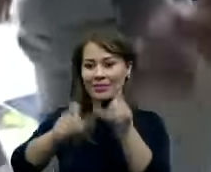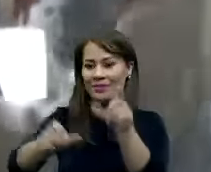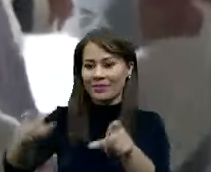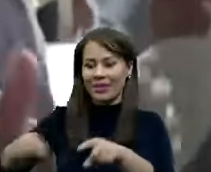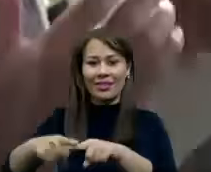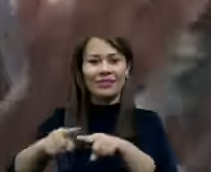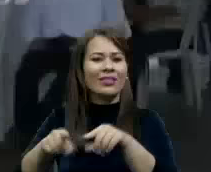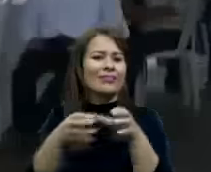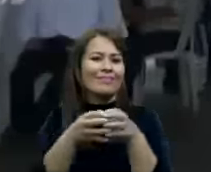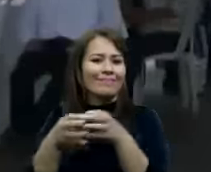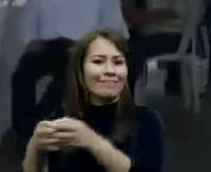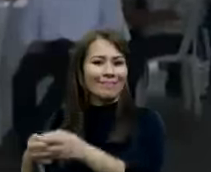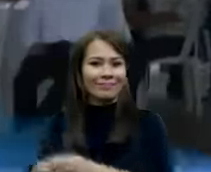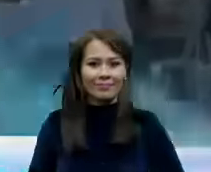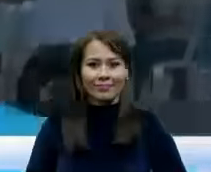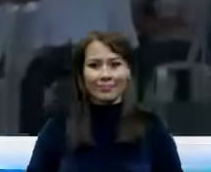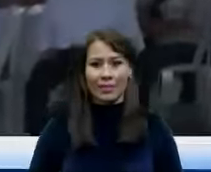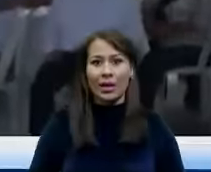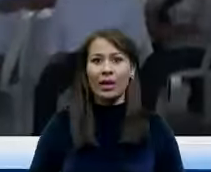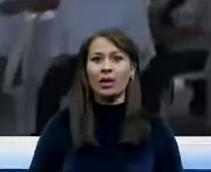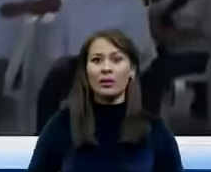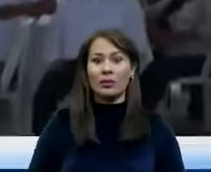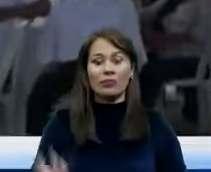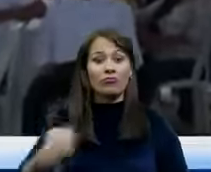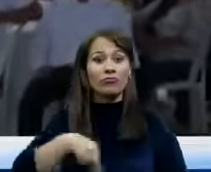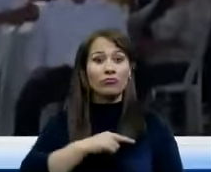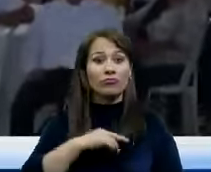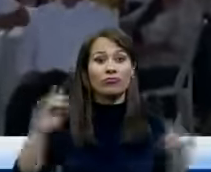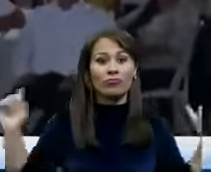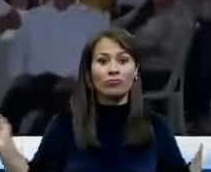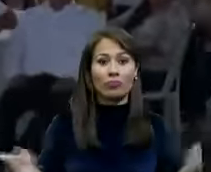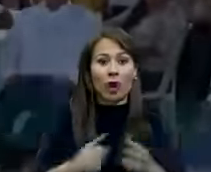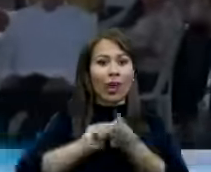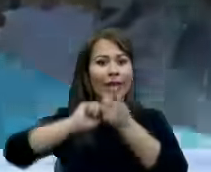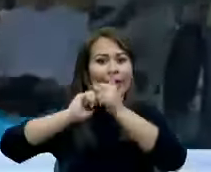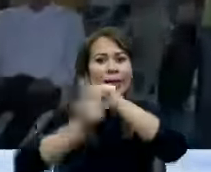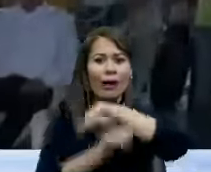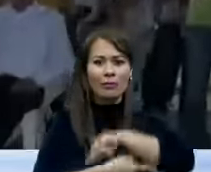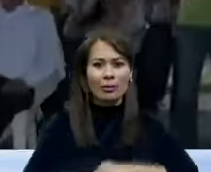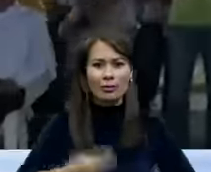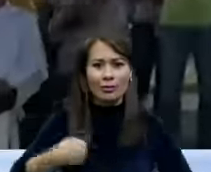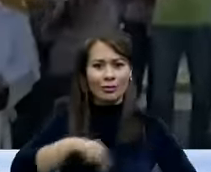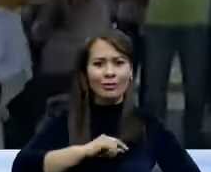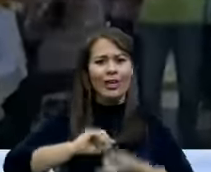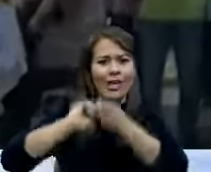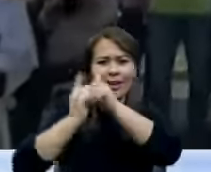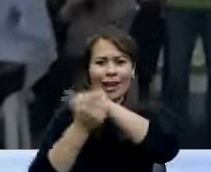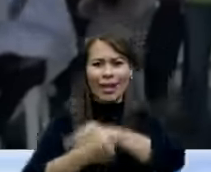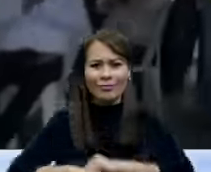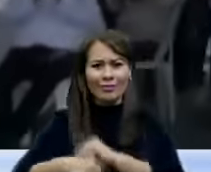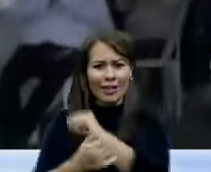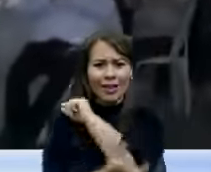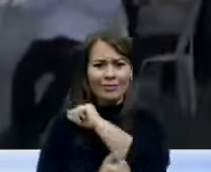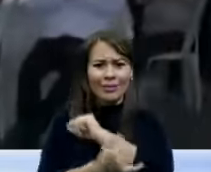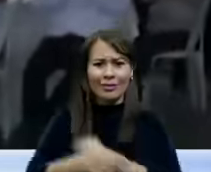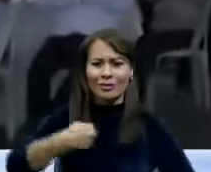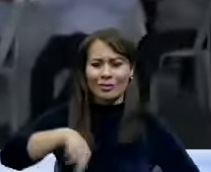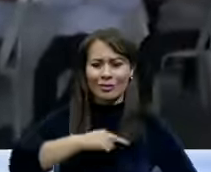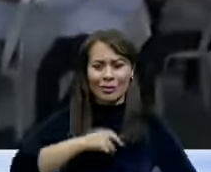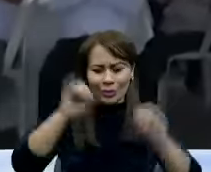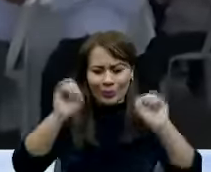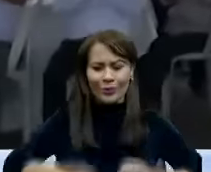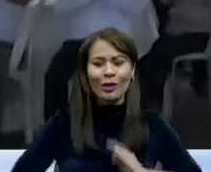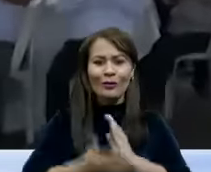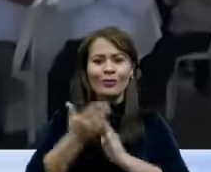de diversos sectores. El cambio somos nosotros, nosotros somos los que cambiamos la patria. Nosotros construimos